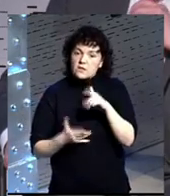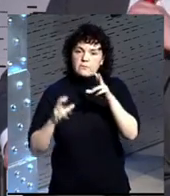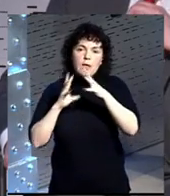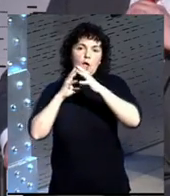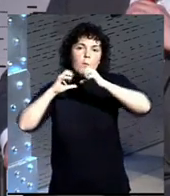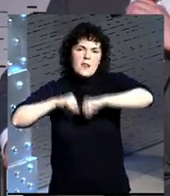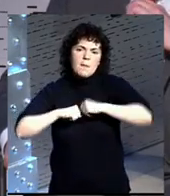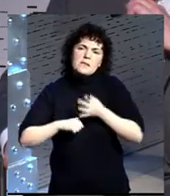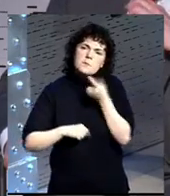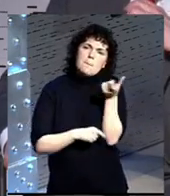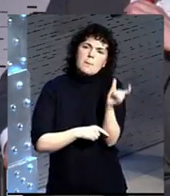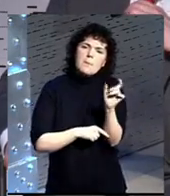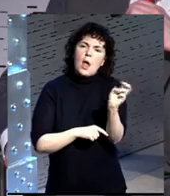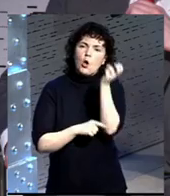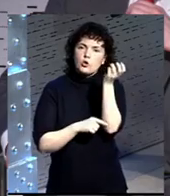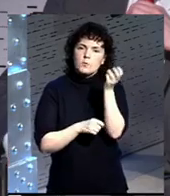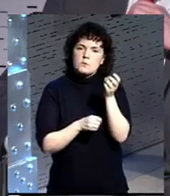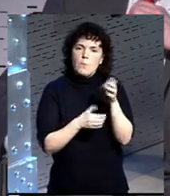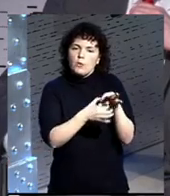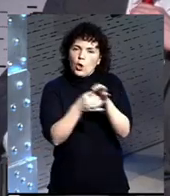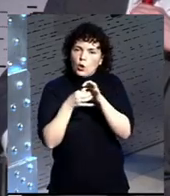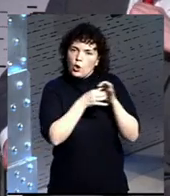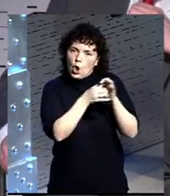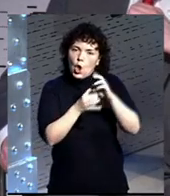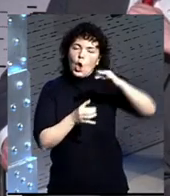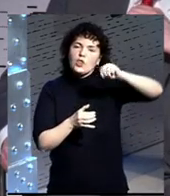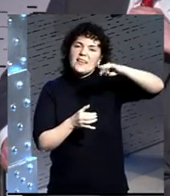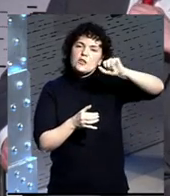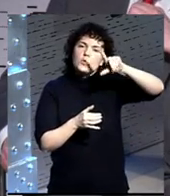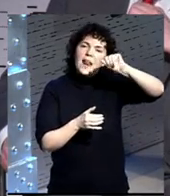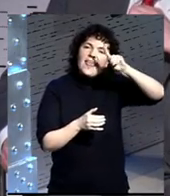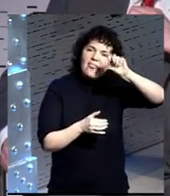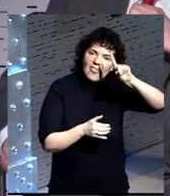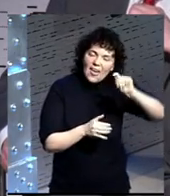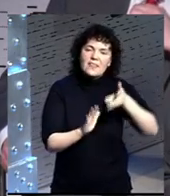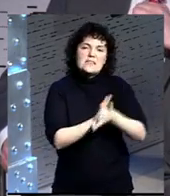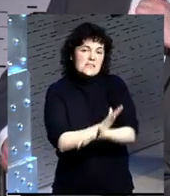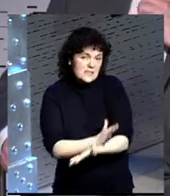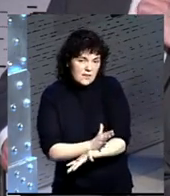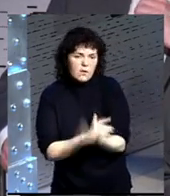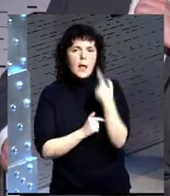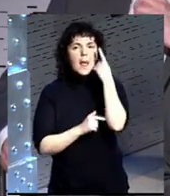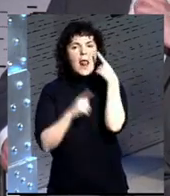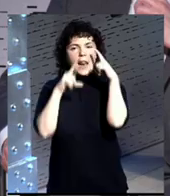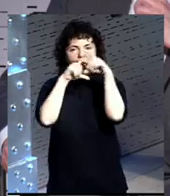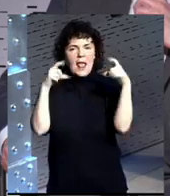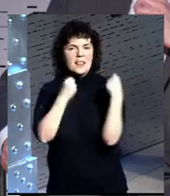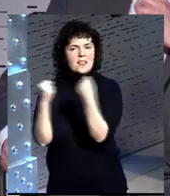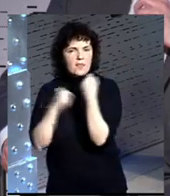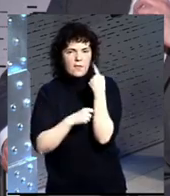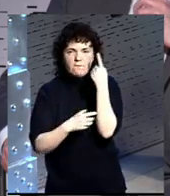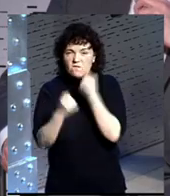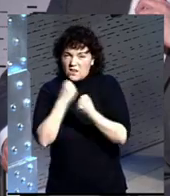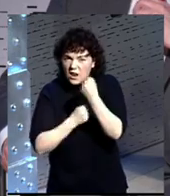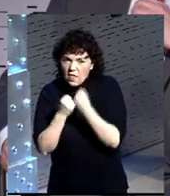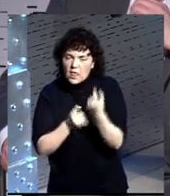con otra palabra, que es contextualidad. Para mí, la contextualidad significa que la entidad financiera, con toda la tecnología, con toda